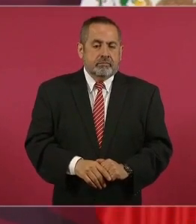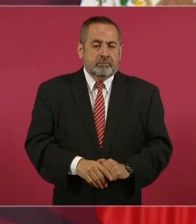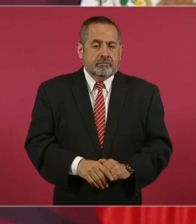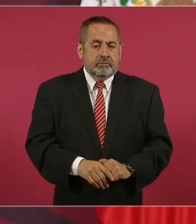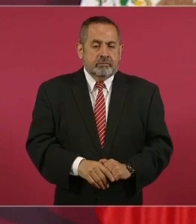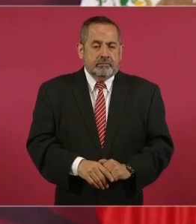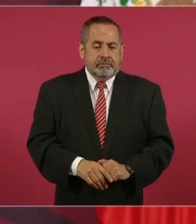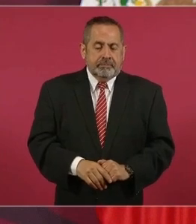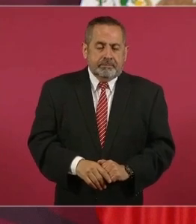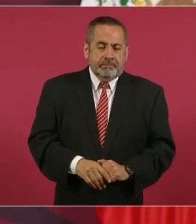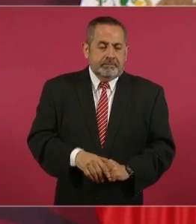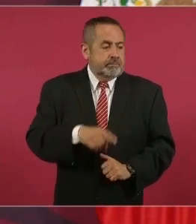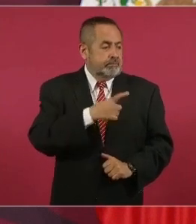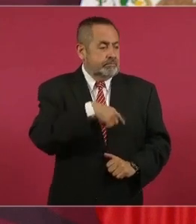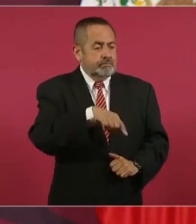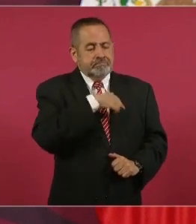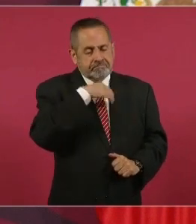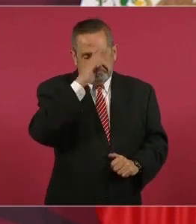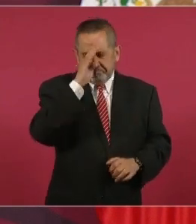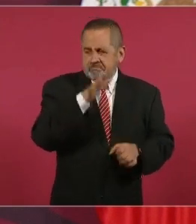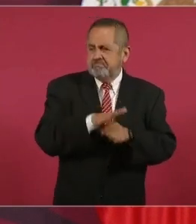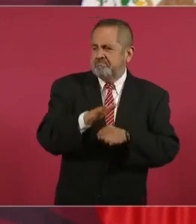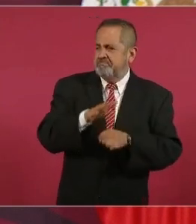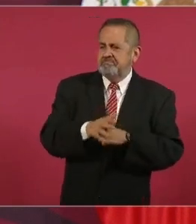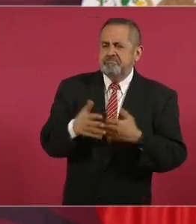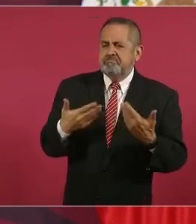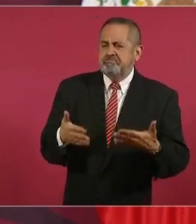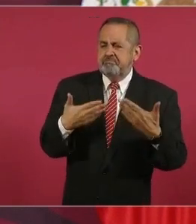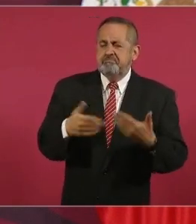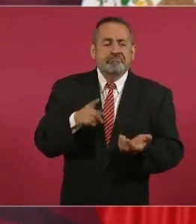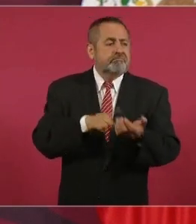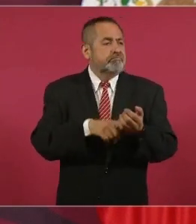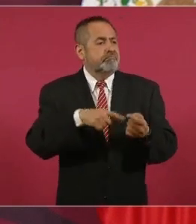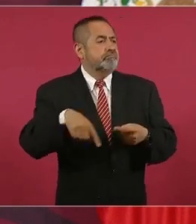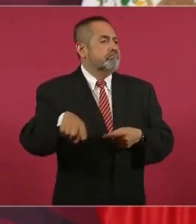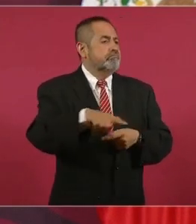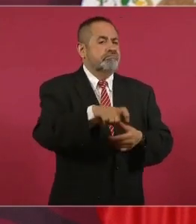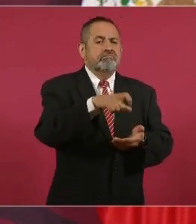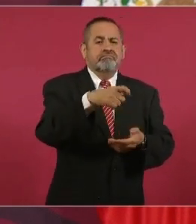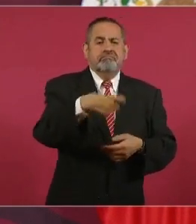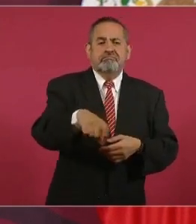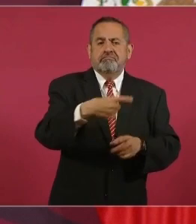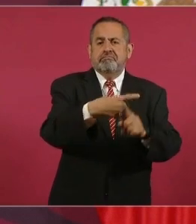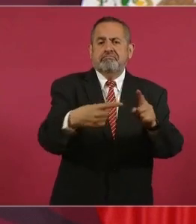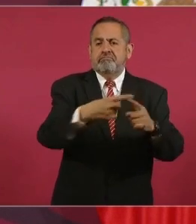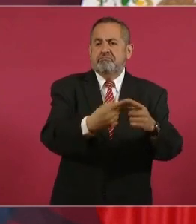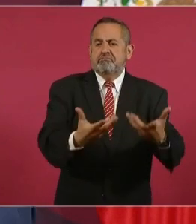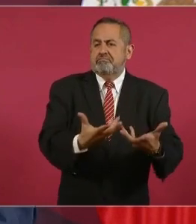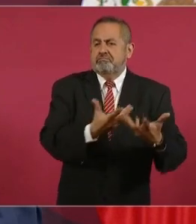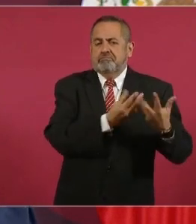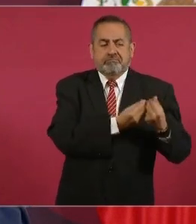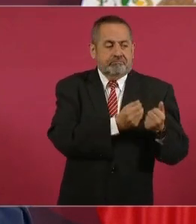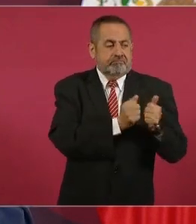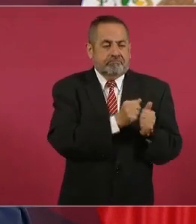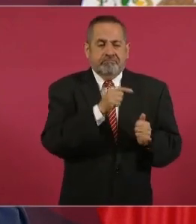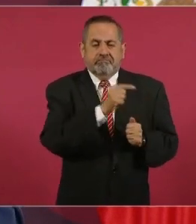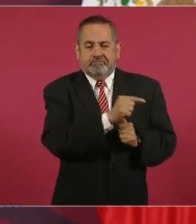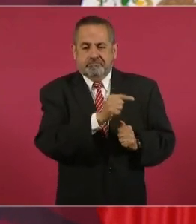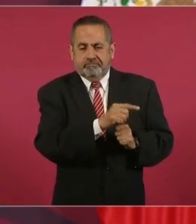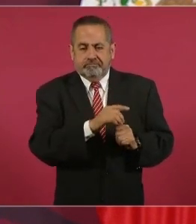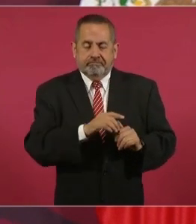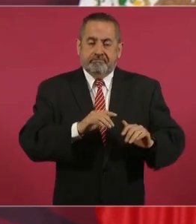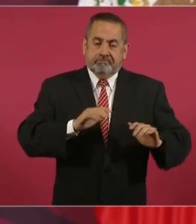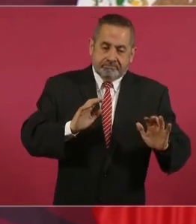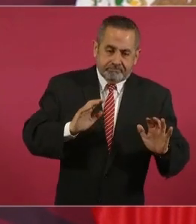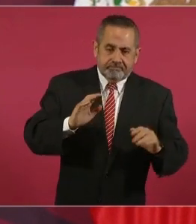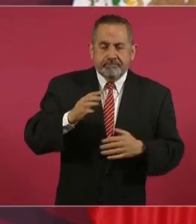Entonces, con esa concepción,